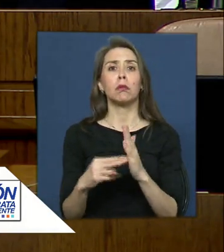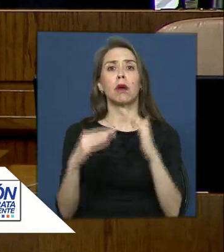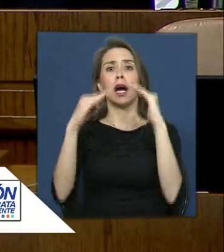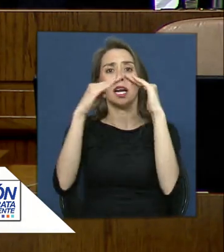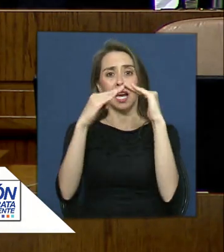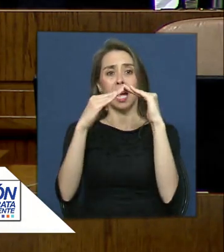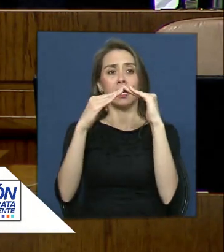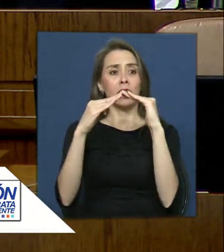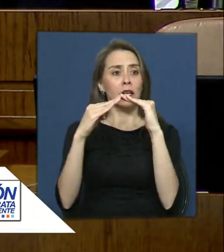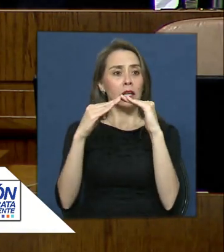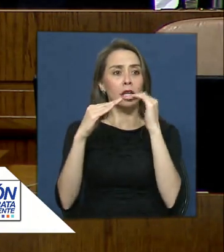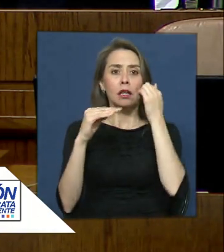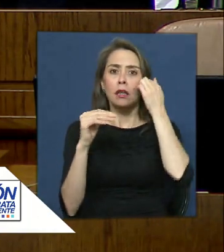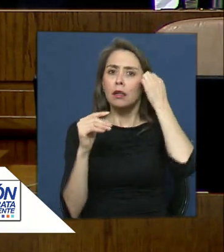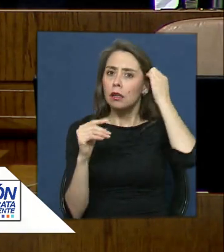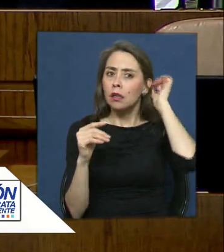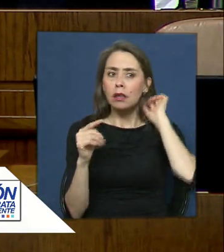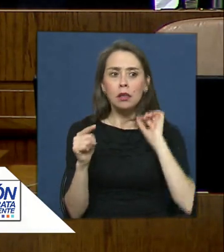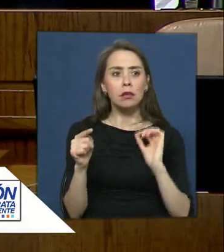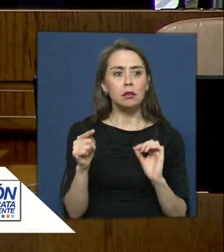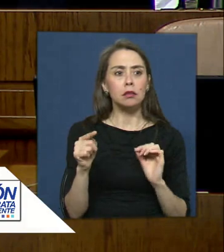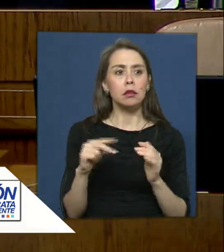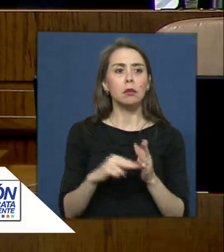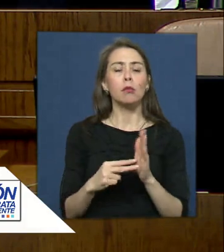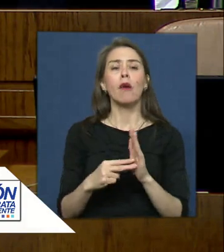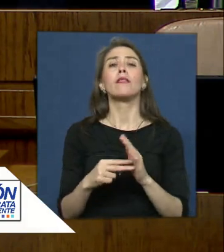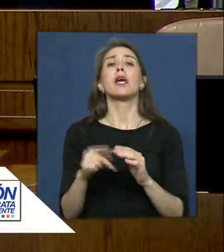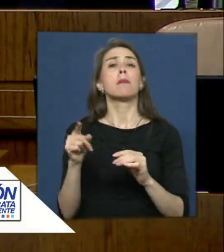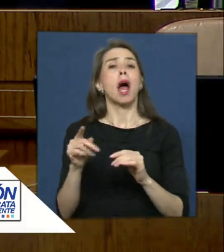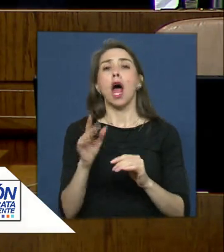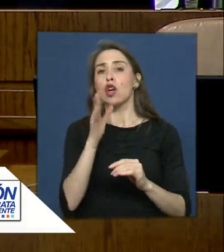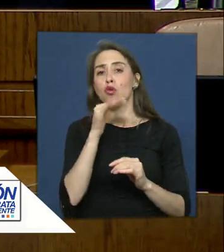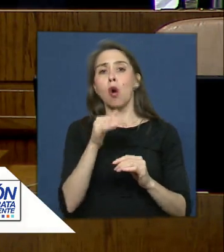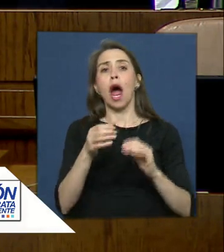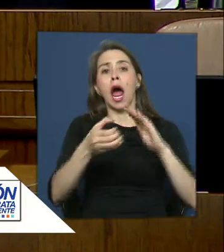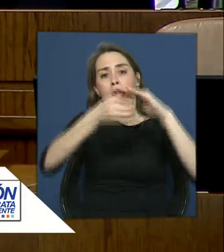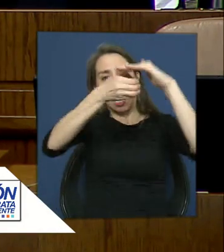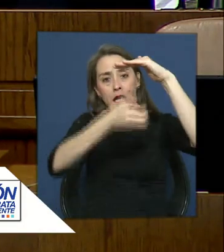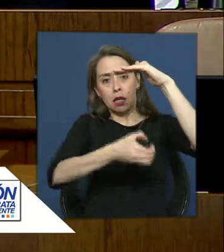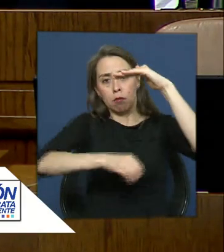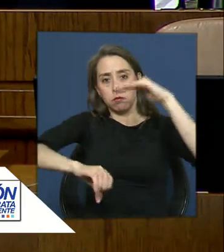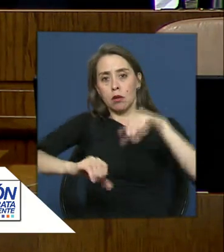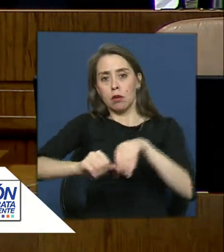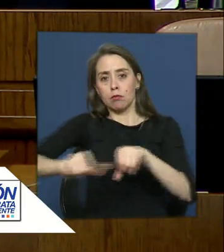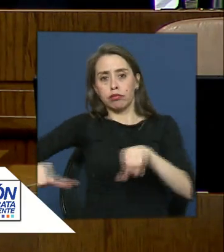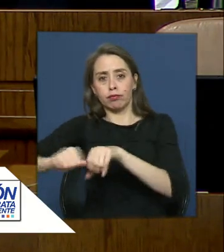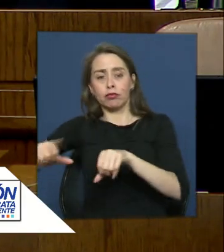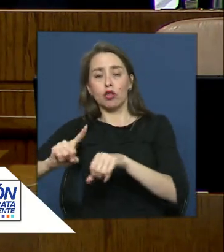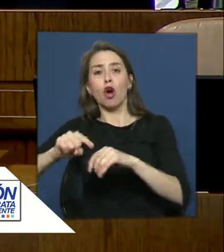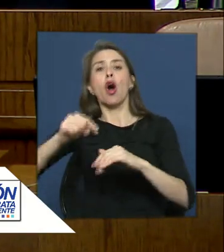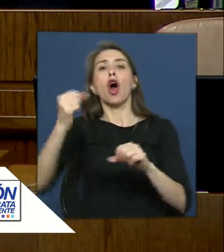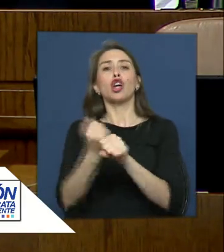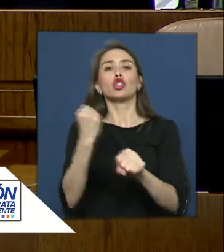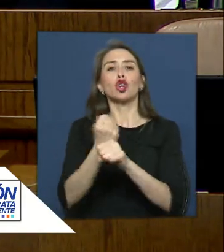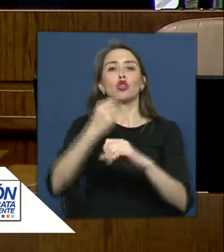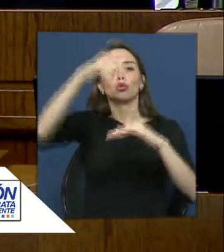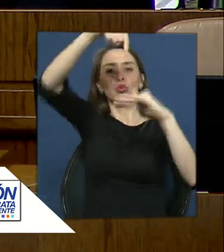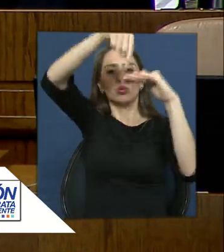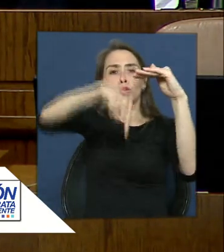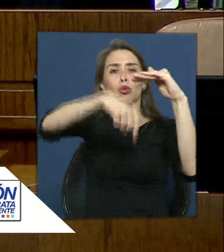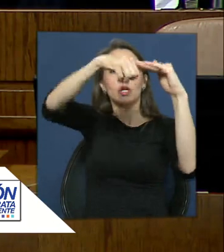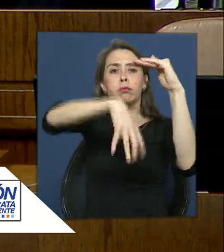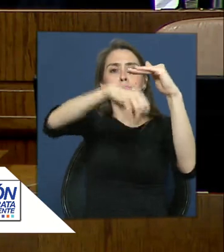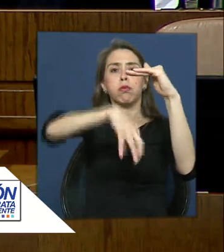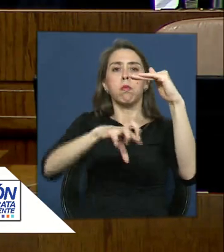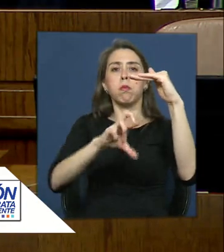típica colmatación que se producen con los sistemas de pozo y fosa. Esta situación, presidente, y por eso quiero que se investiguen las